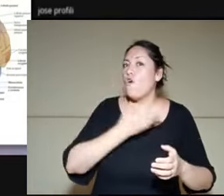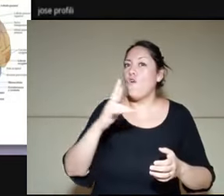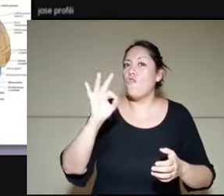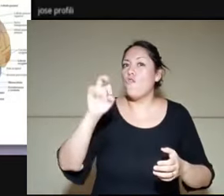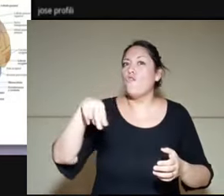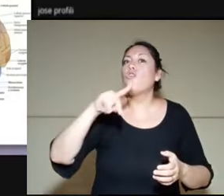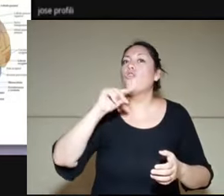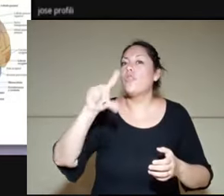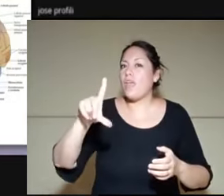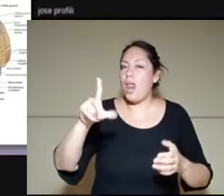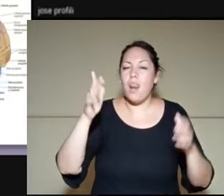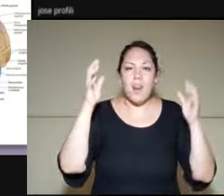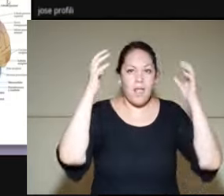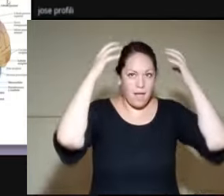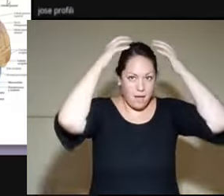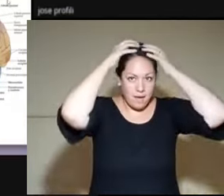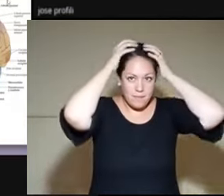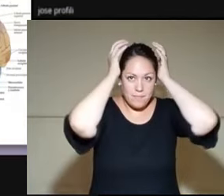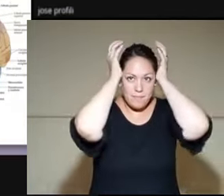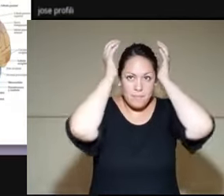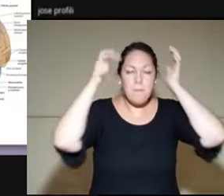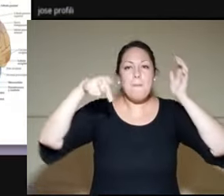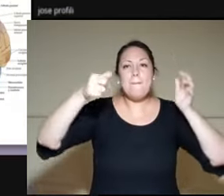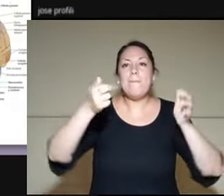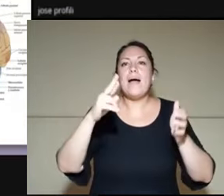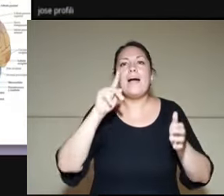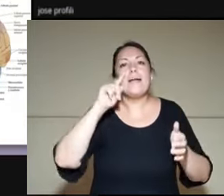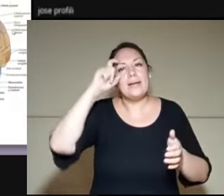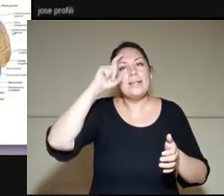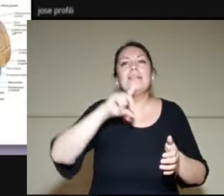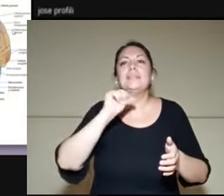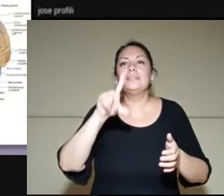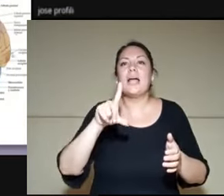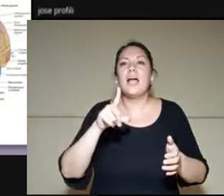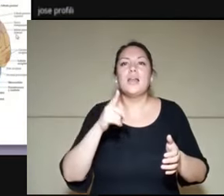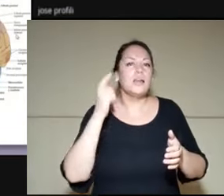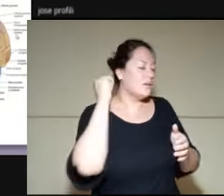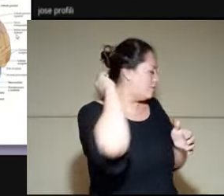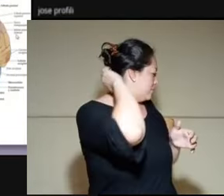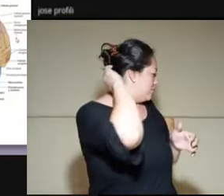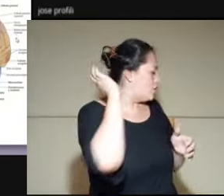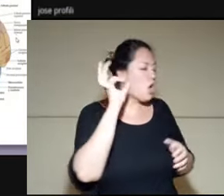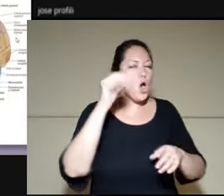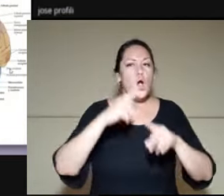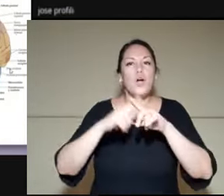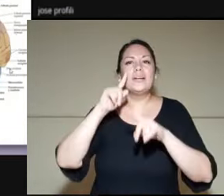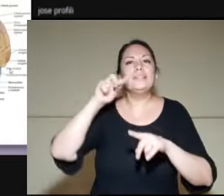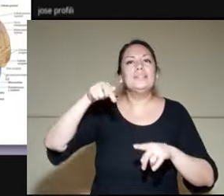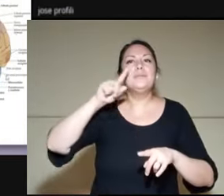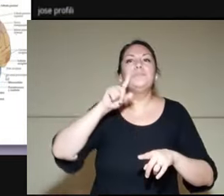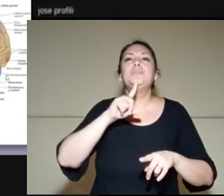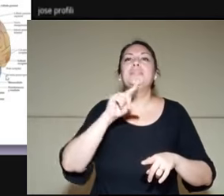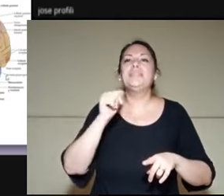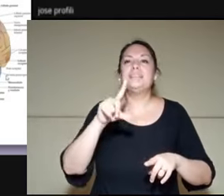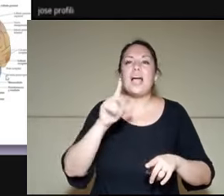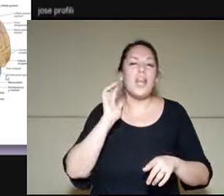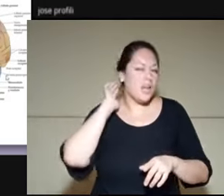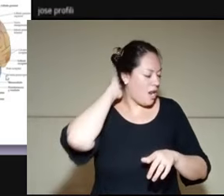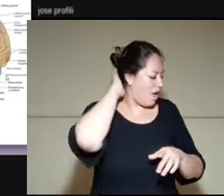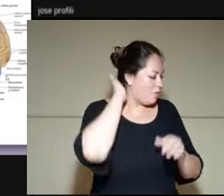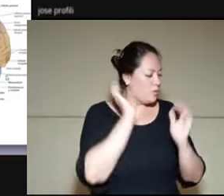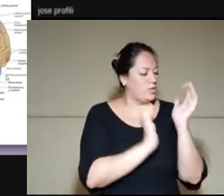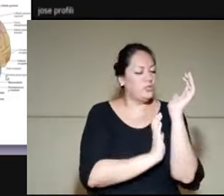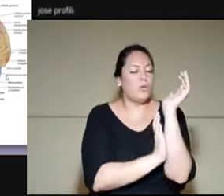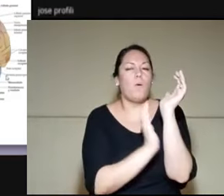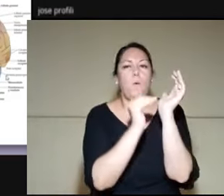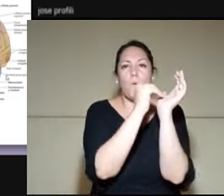el de la frente. El parietal, arriba y a los costados. El occipital, el hueso occipital atrás. Si ustedes se lo tocan y se